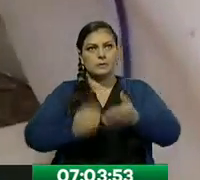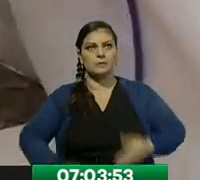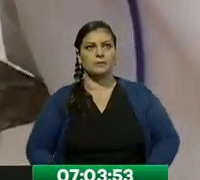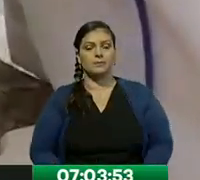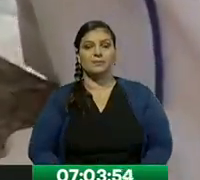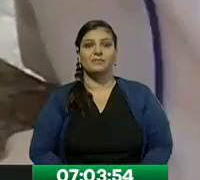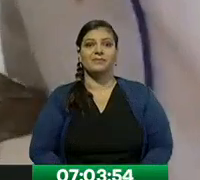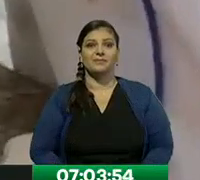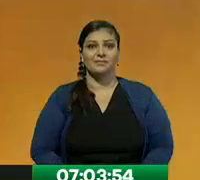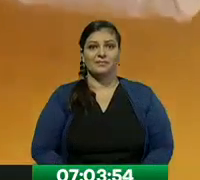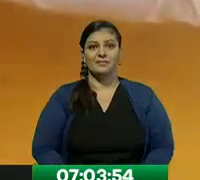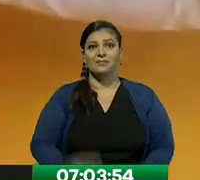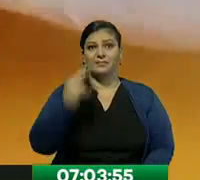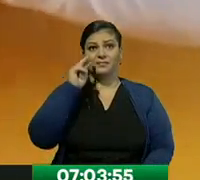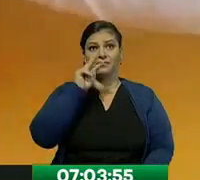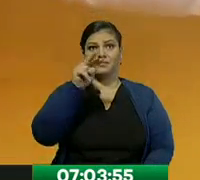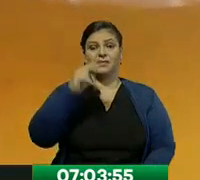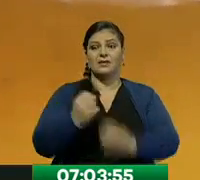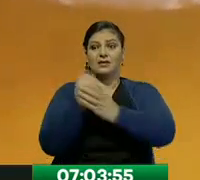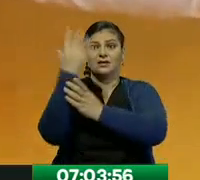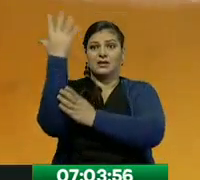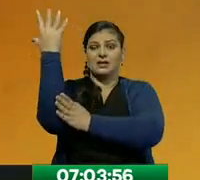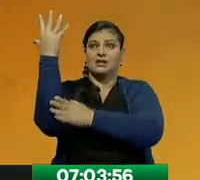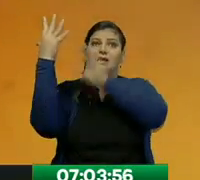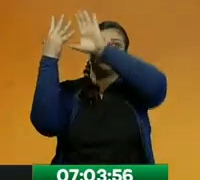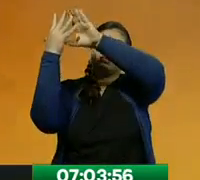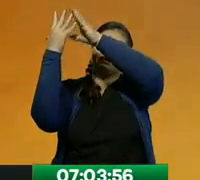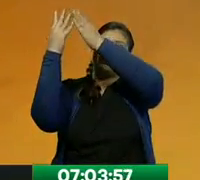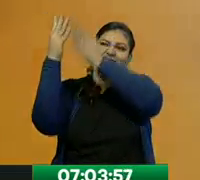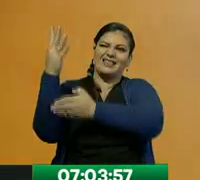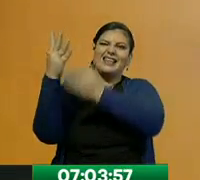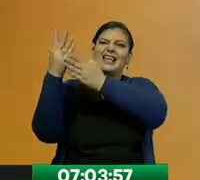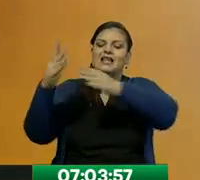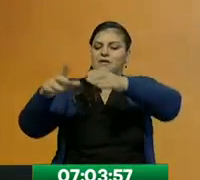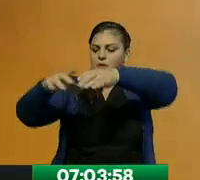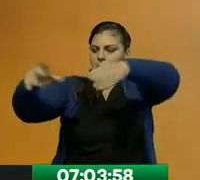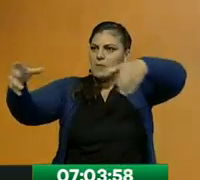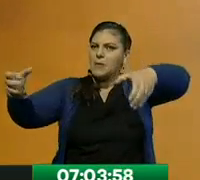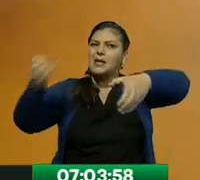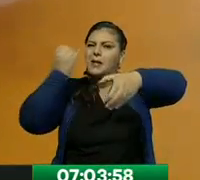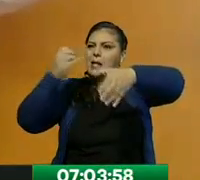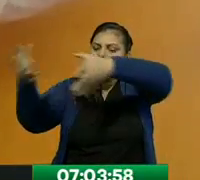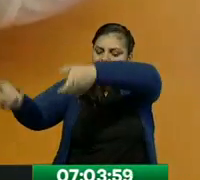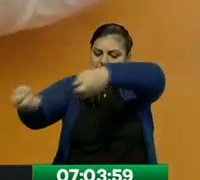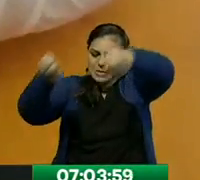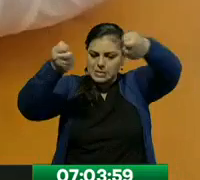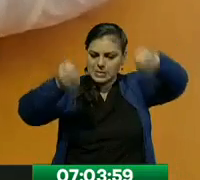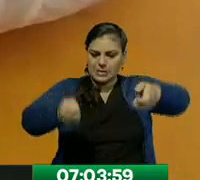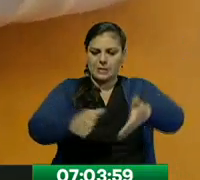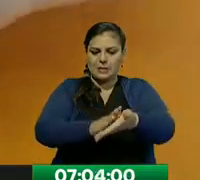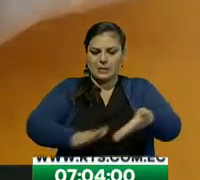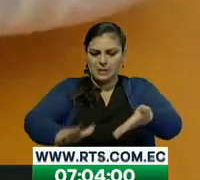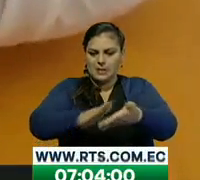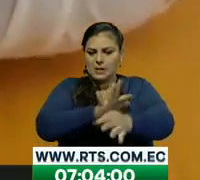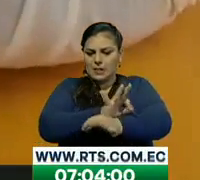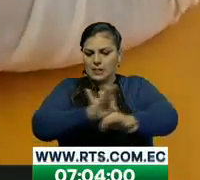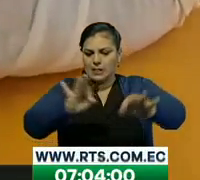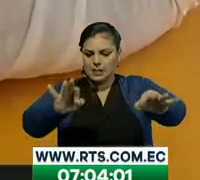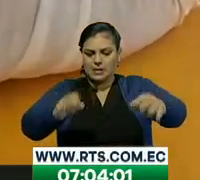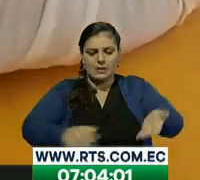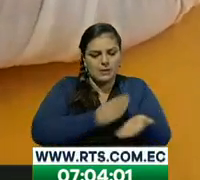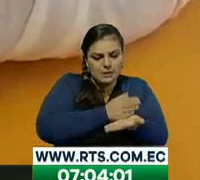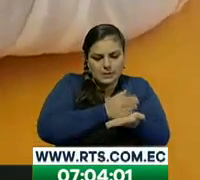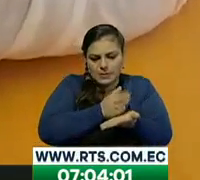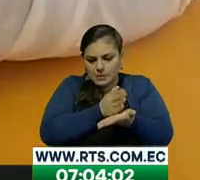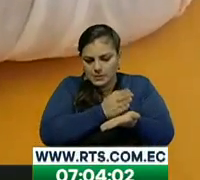la cual lleva dentro ingredientes tales como las cebollas acelgas sal y el ingrediente principal que pueden ser cualquier